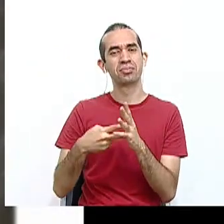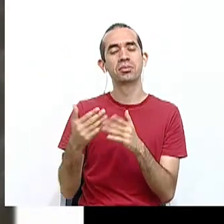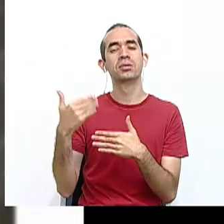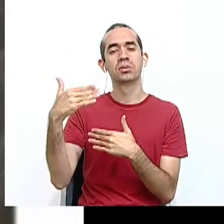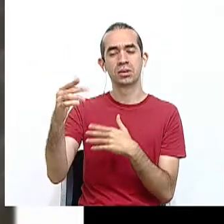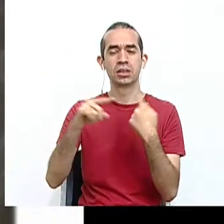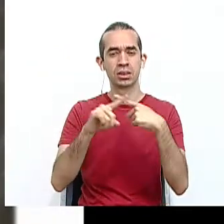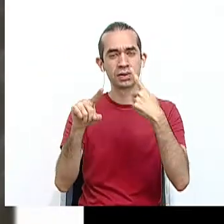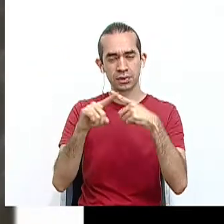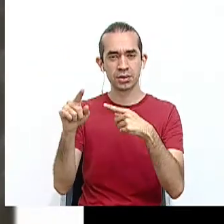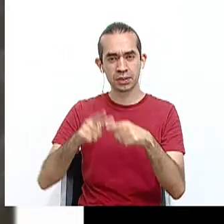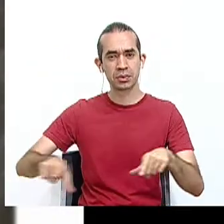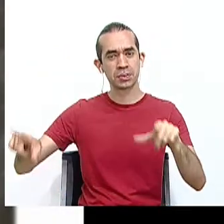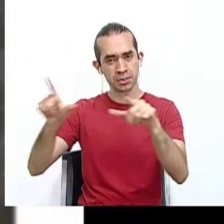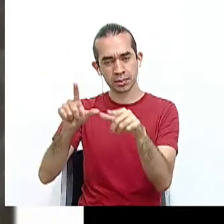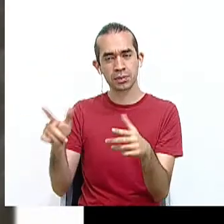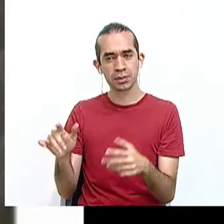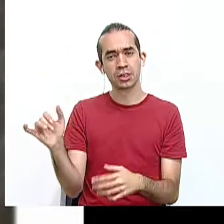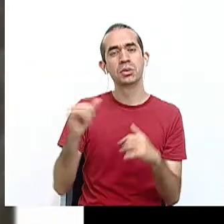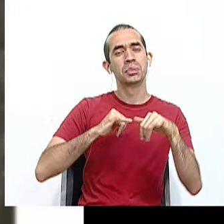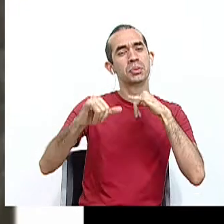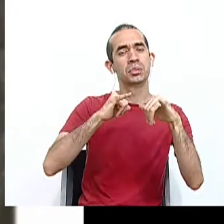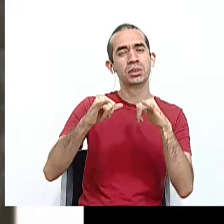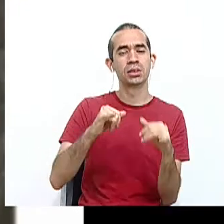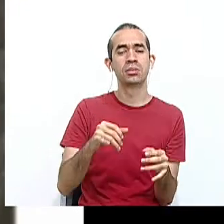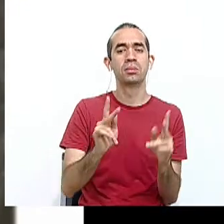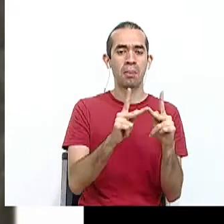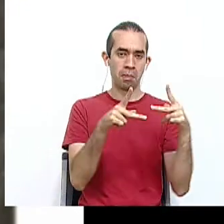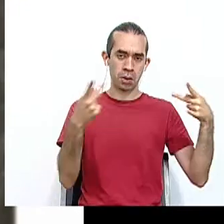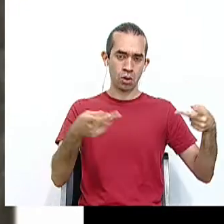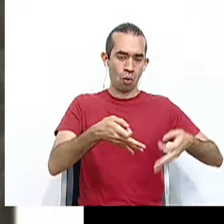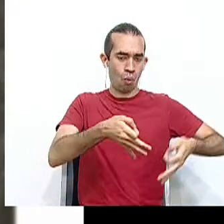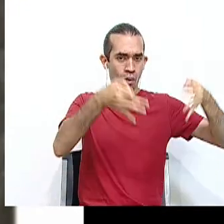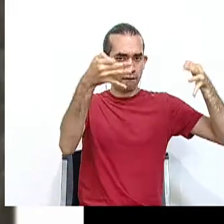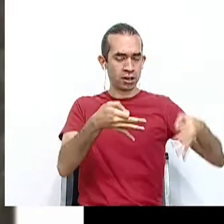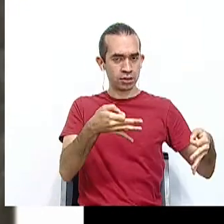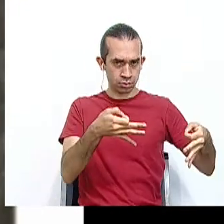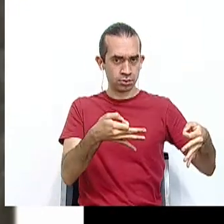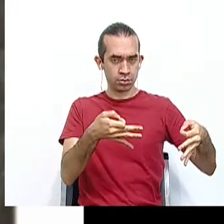distintos lugares, sería sinónimo del periódico oficial.